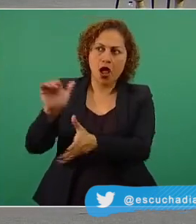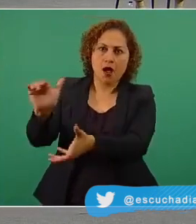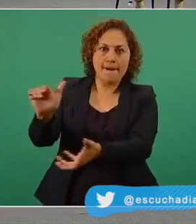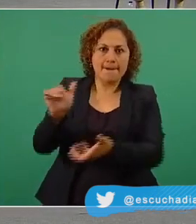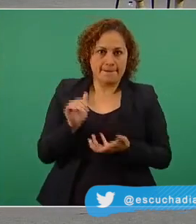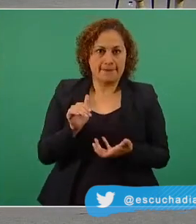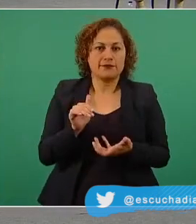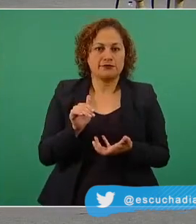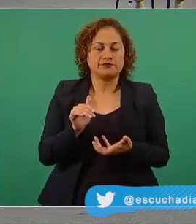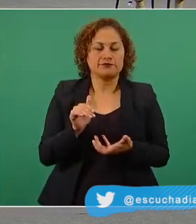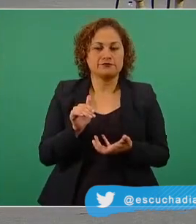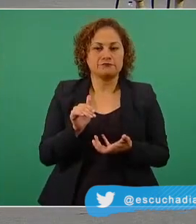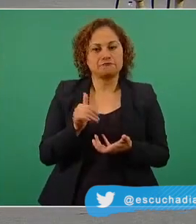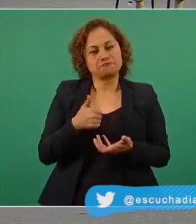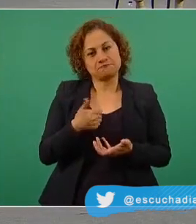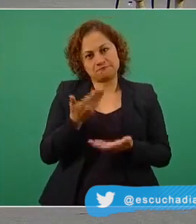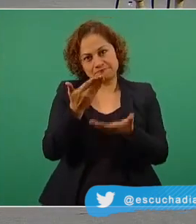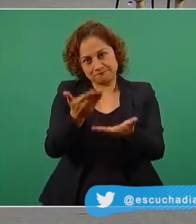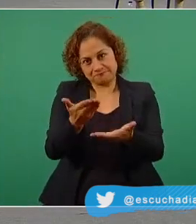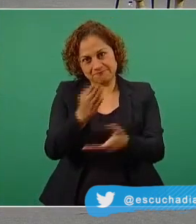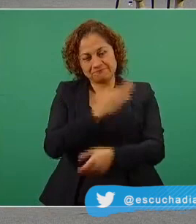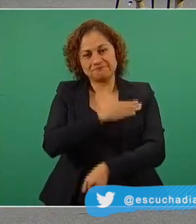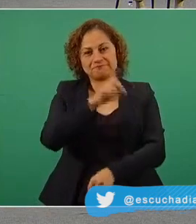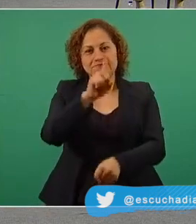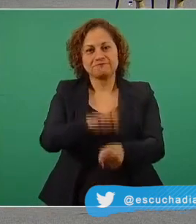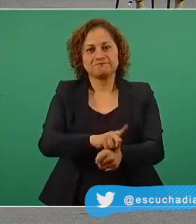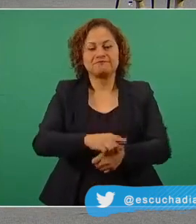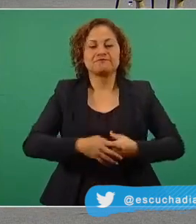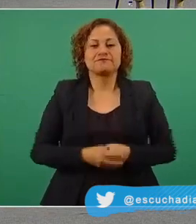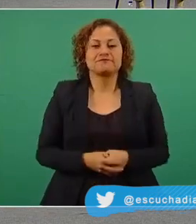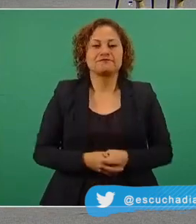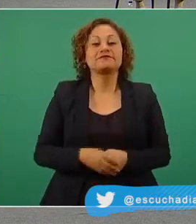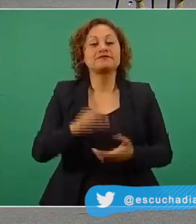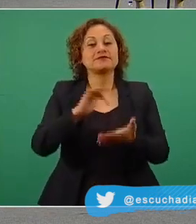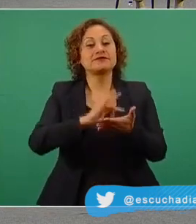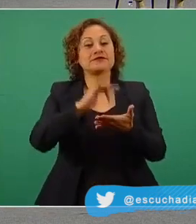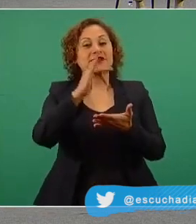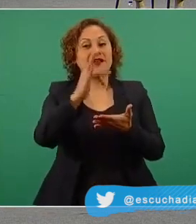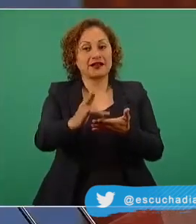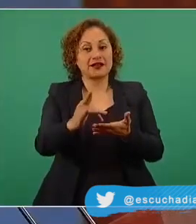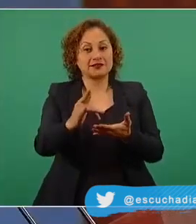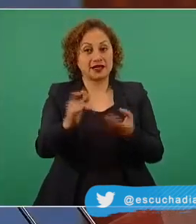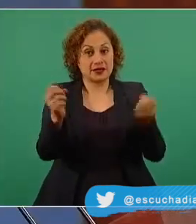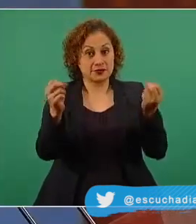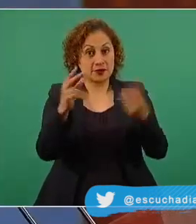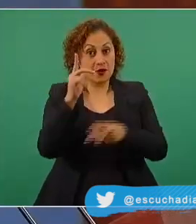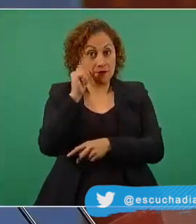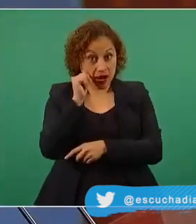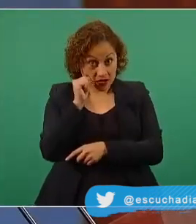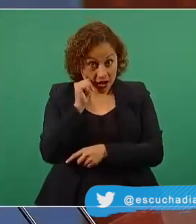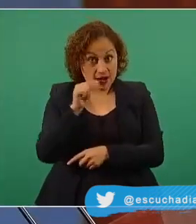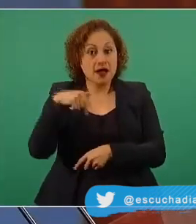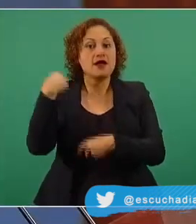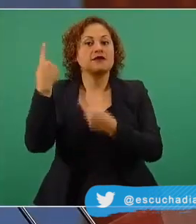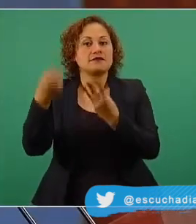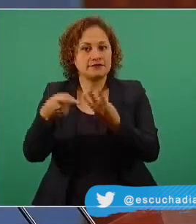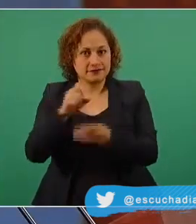vacunas y estamos aquí a sus órdenes. Buen día. Muchas gracias, Pedro. Mañana también y pasado